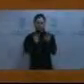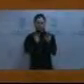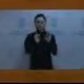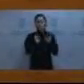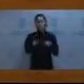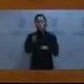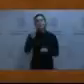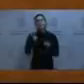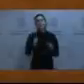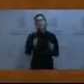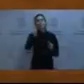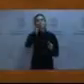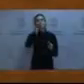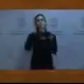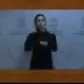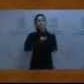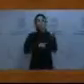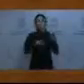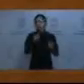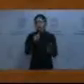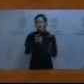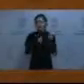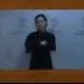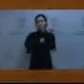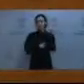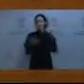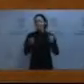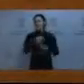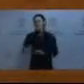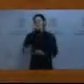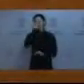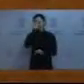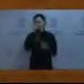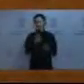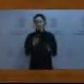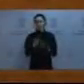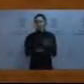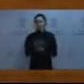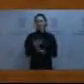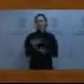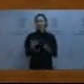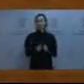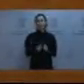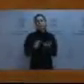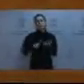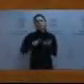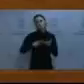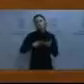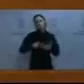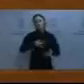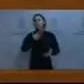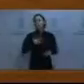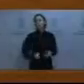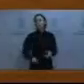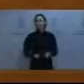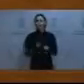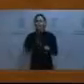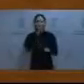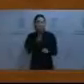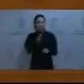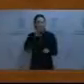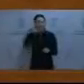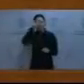turismo arqueológico. Decía que la arqueología tiene que ser el ingrediente principal, pero bueno, hay que combinarlo con ingredientes accesorios, que pueden ser otros motivos